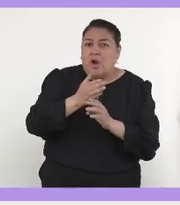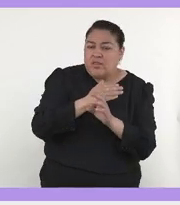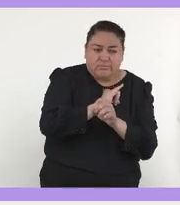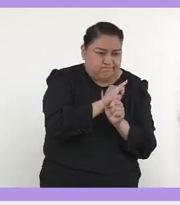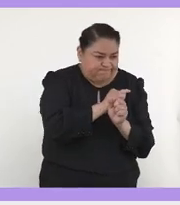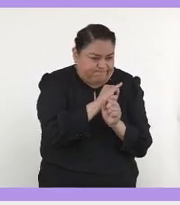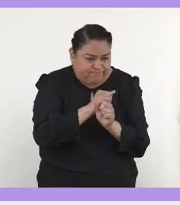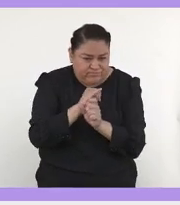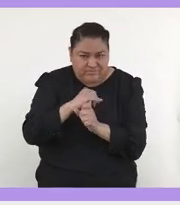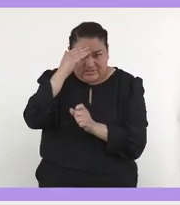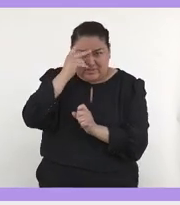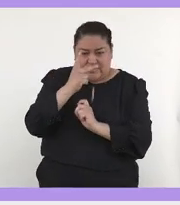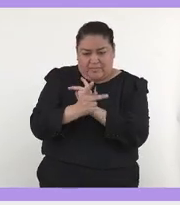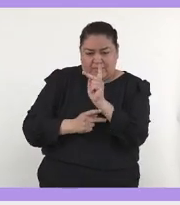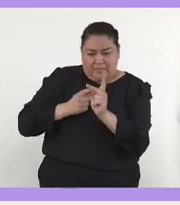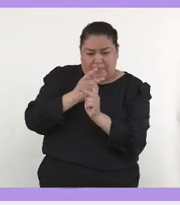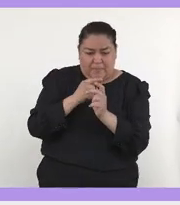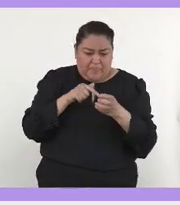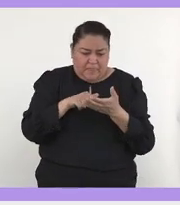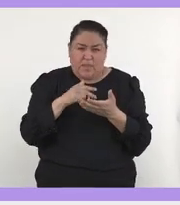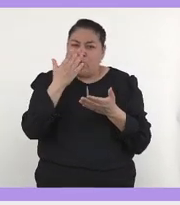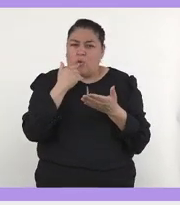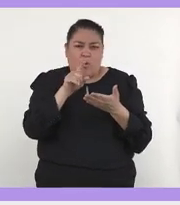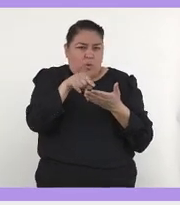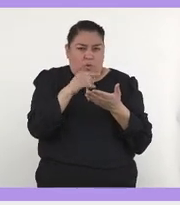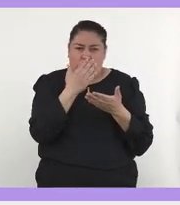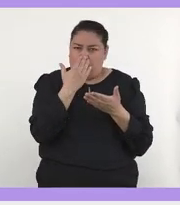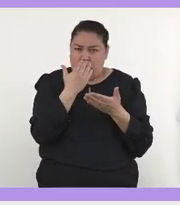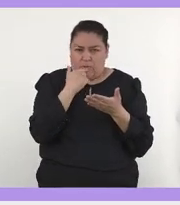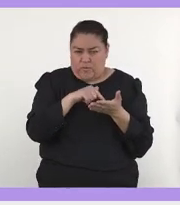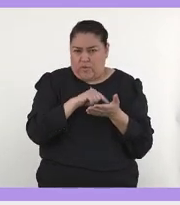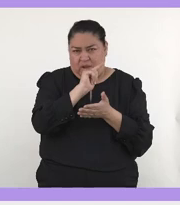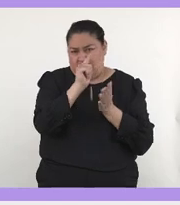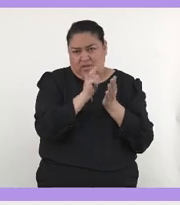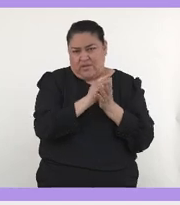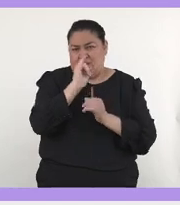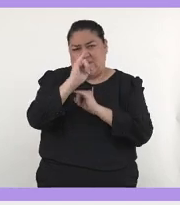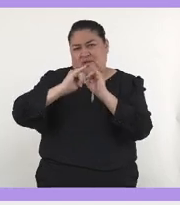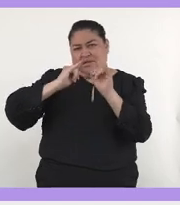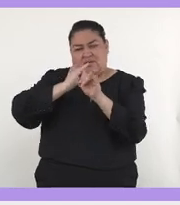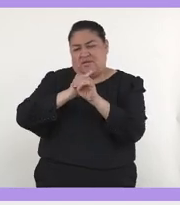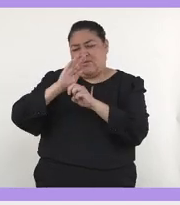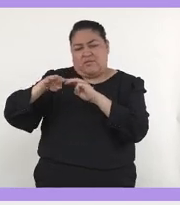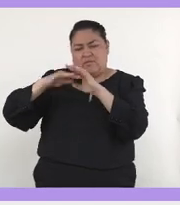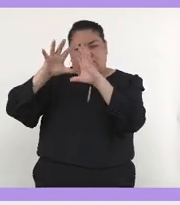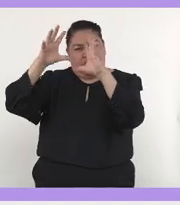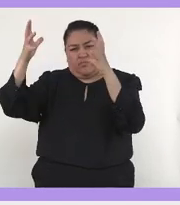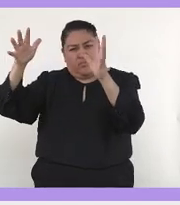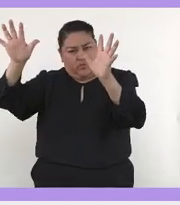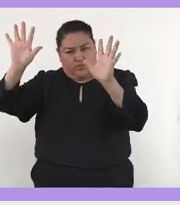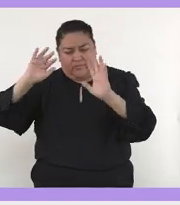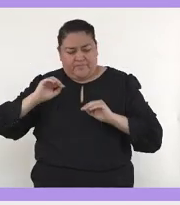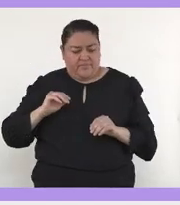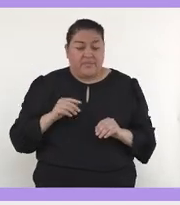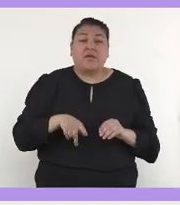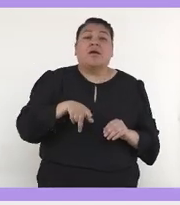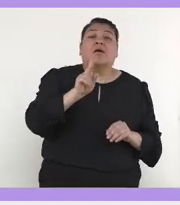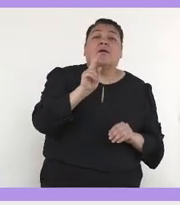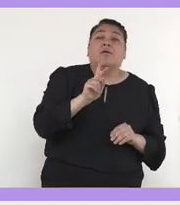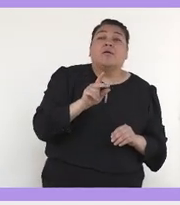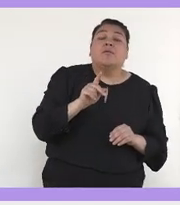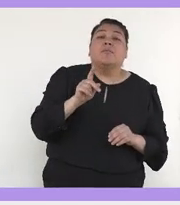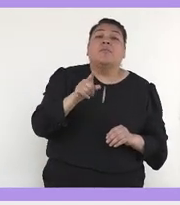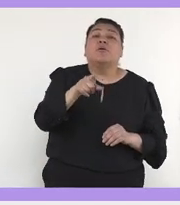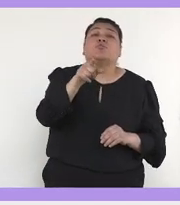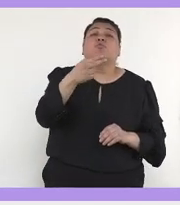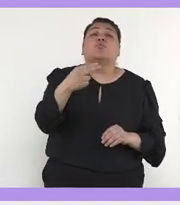resulta que los pasaportes no deben de tener acentos porque ya están son parte de una ley internacional en el mundo para que se Ok perfecto pero tú como